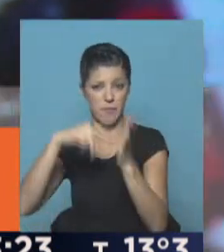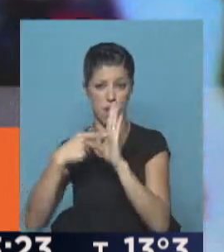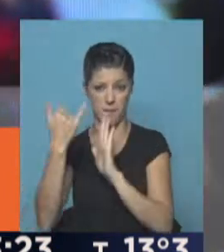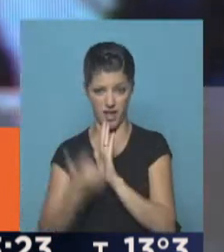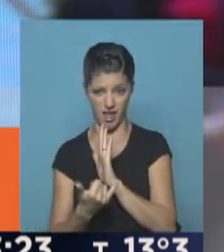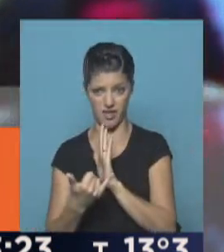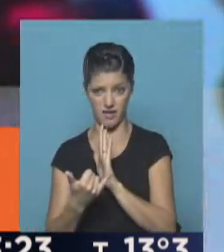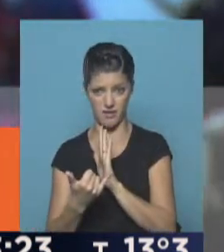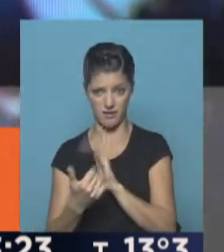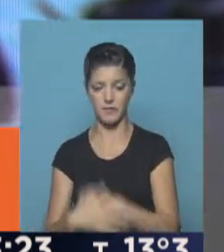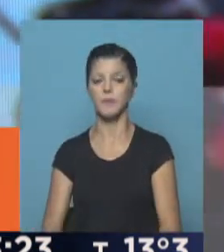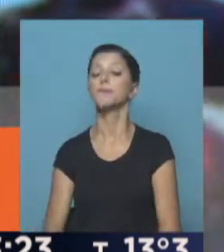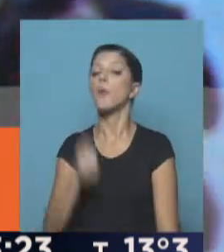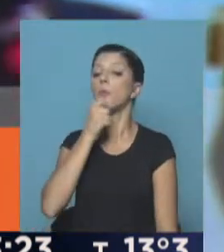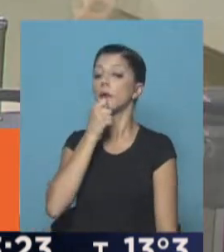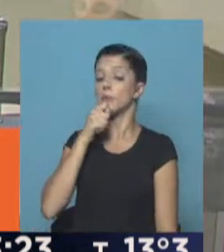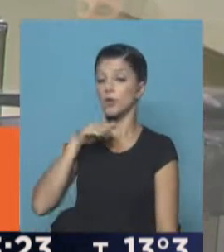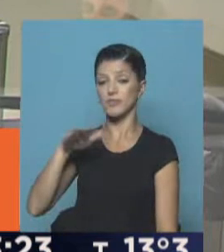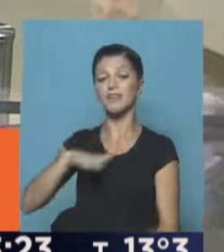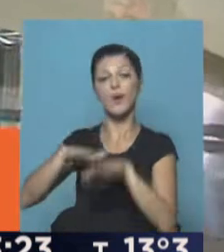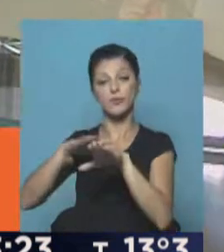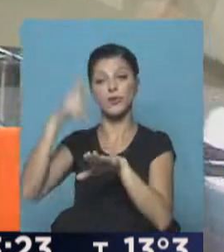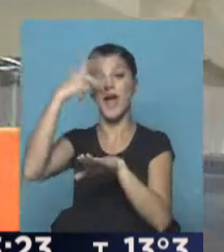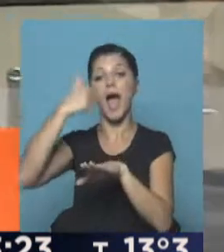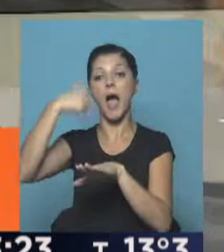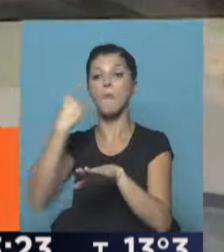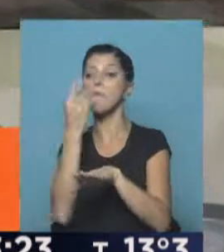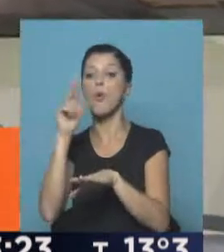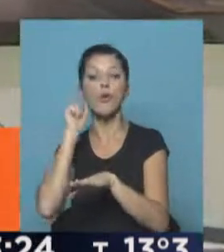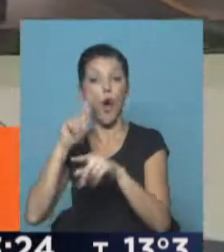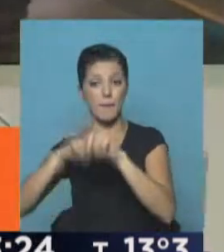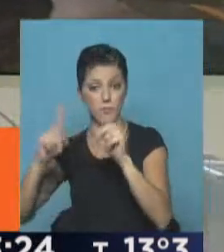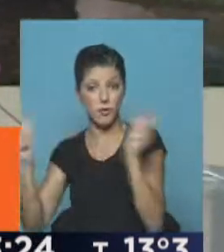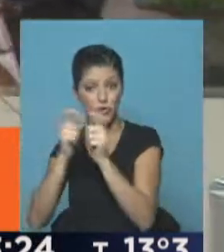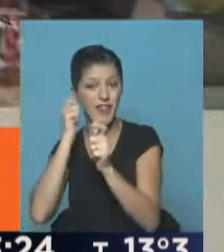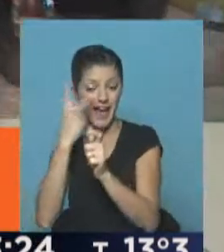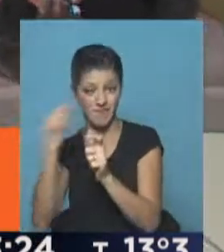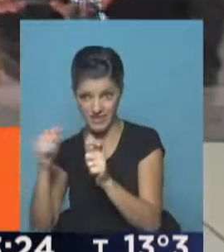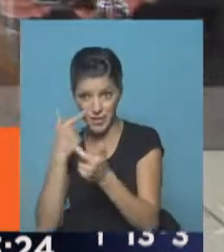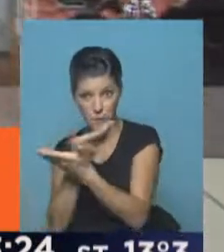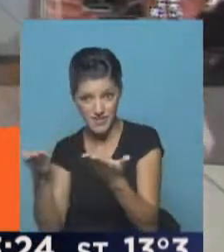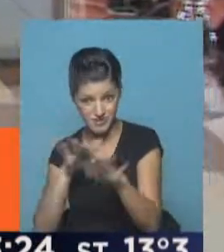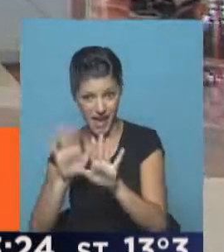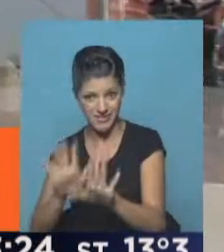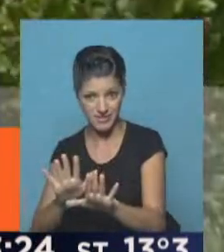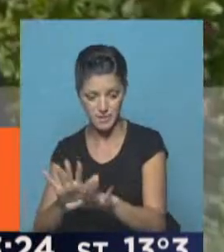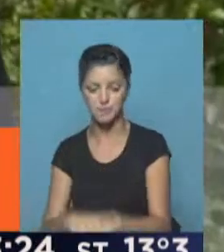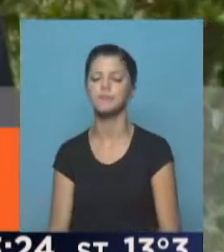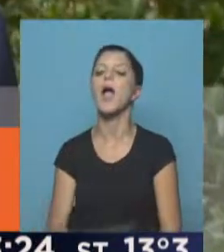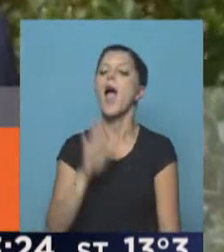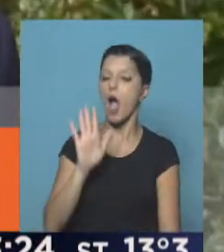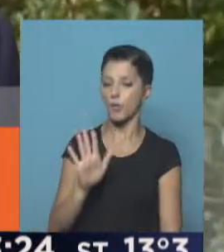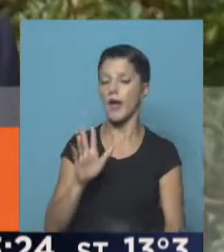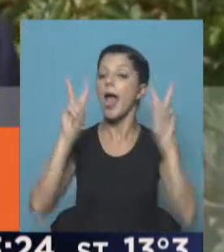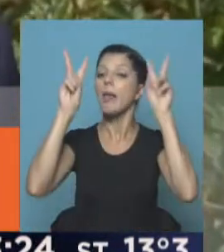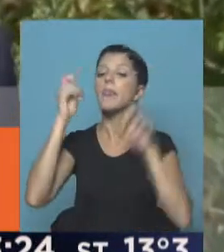problema. Lo de Hamburgo es una clara manifestación de esto. Lo que puede pasar con Francia, interrogante, puede ser también